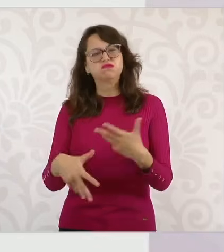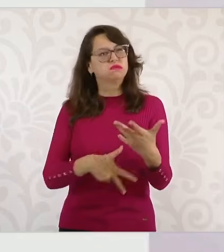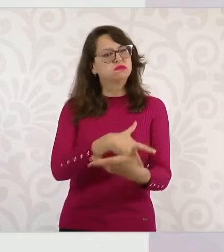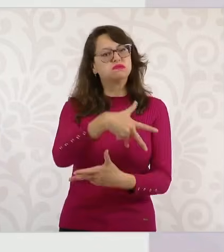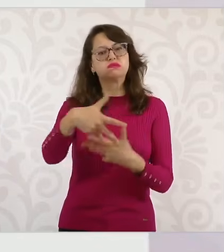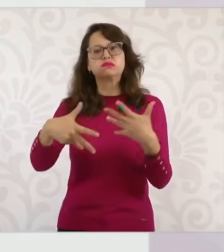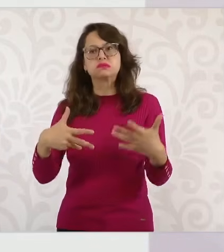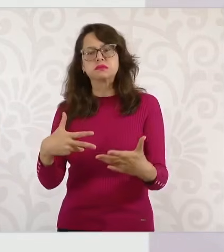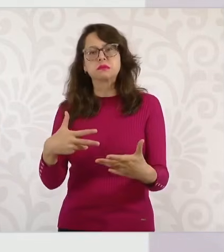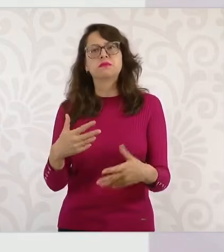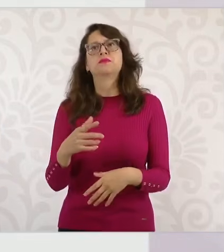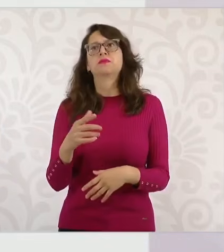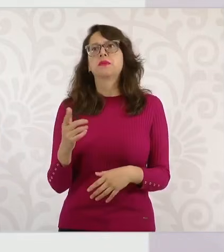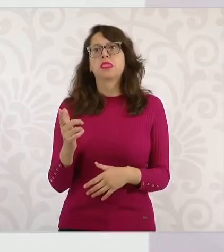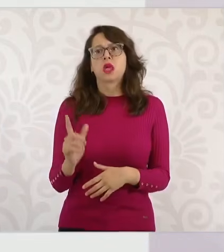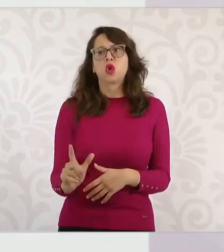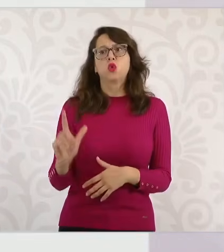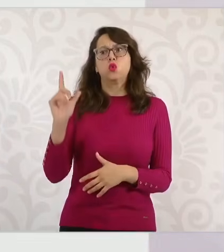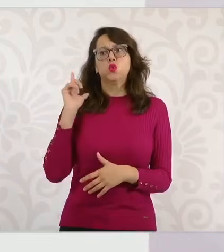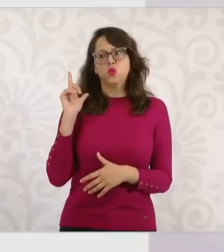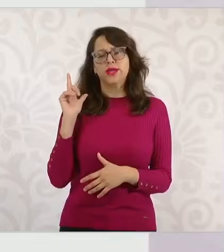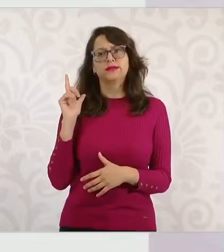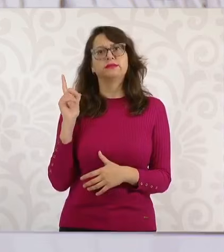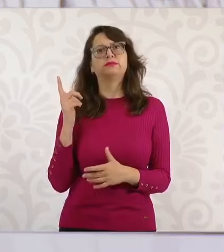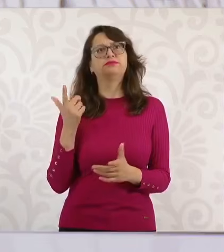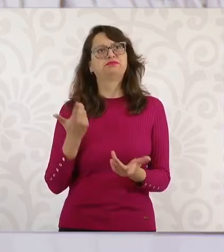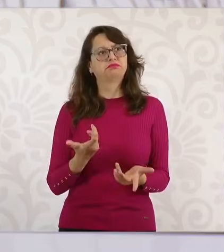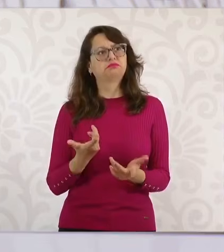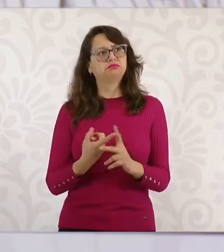el lunes comenzó a recuperarse. Obviamente